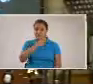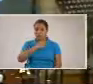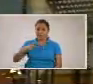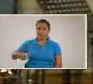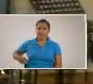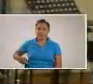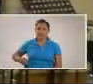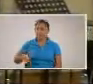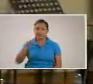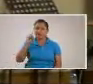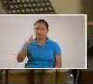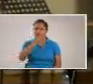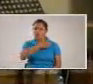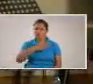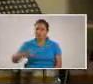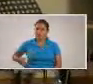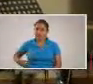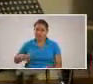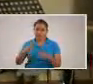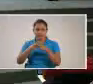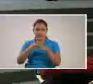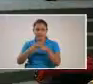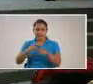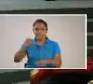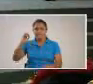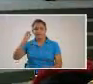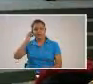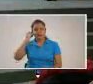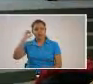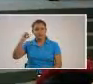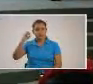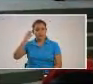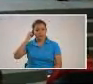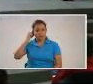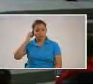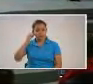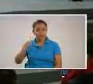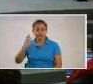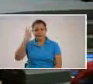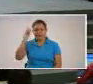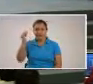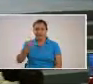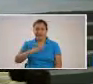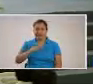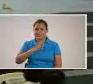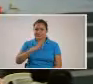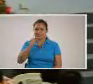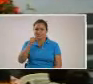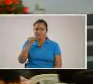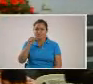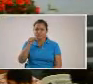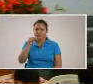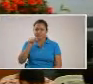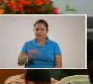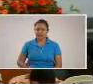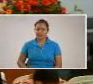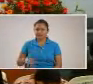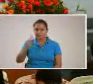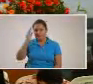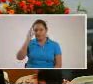un gobernante llamado Gog, que tiene dominio, que